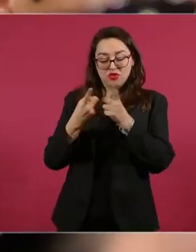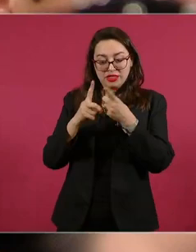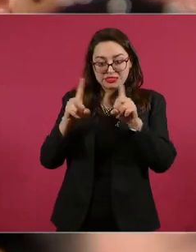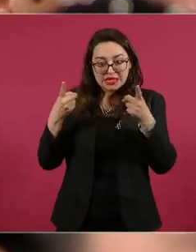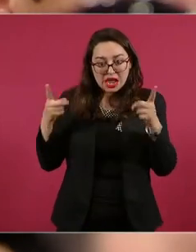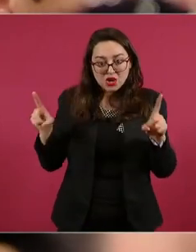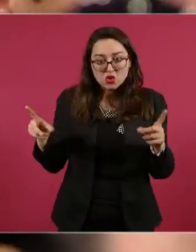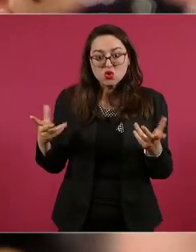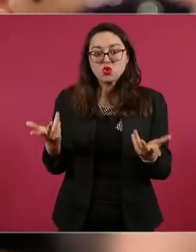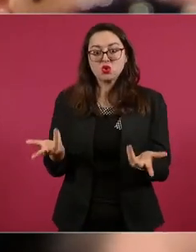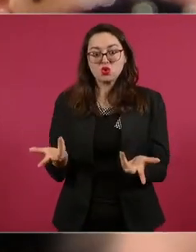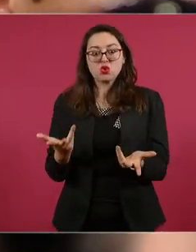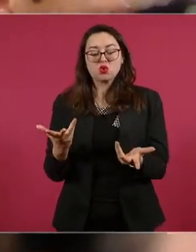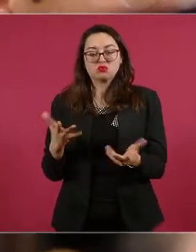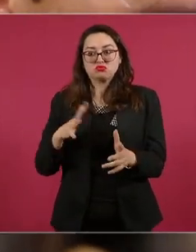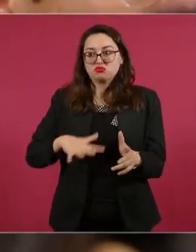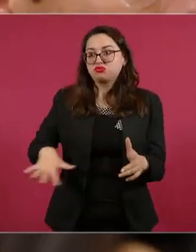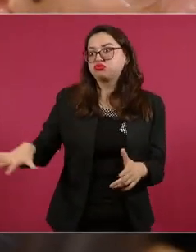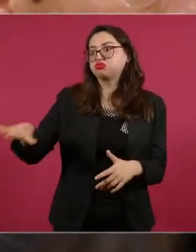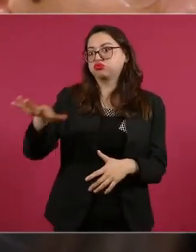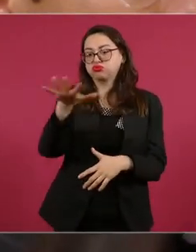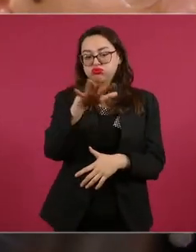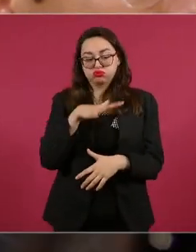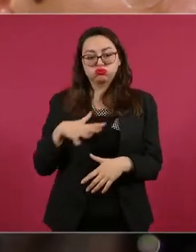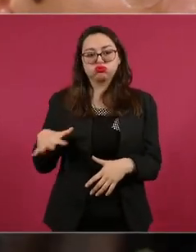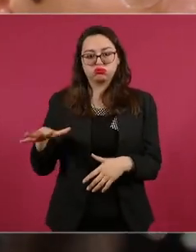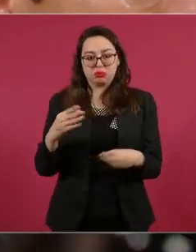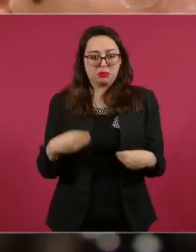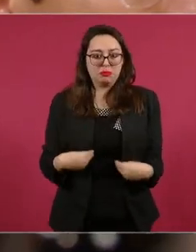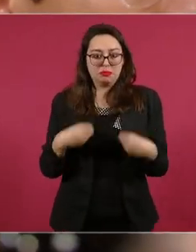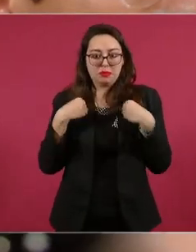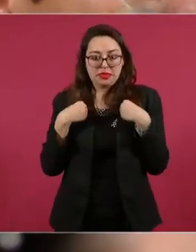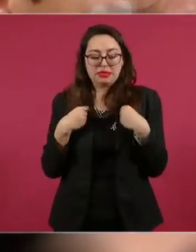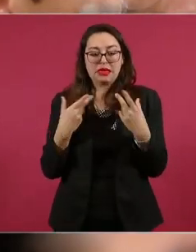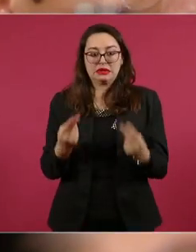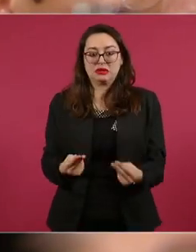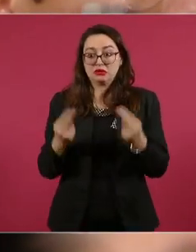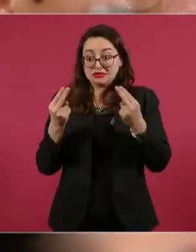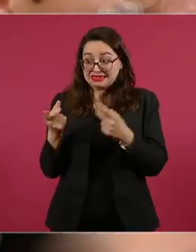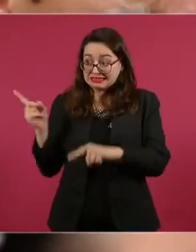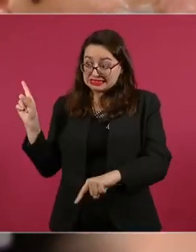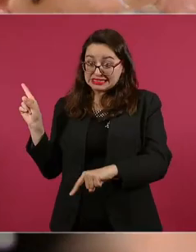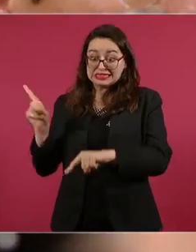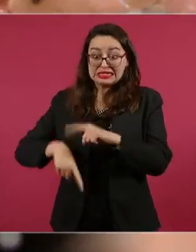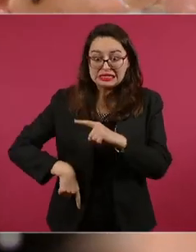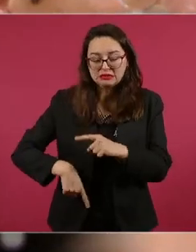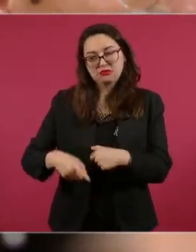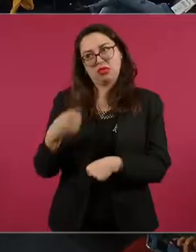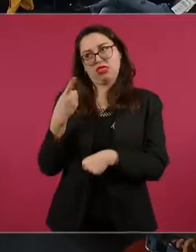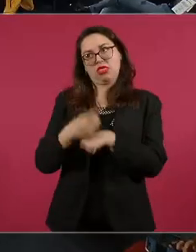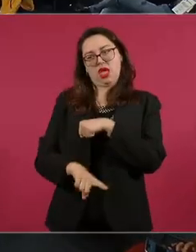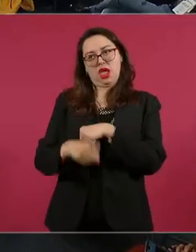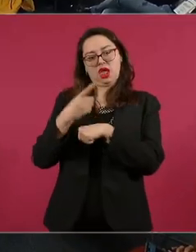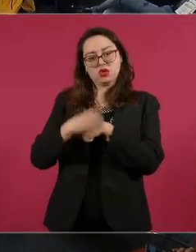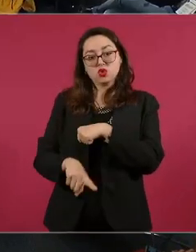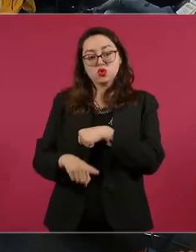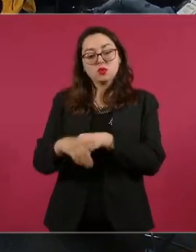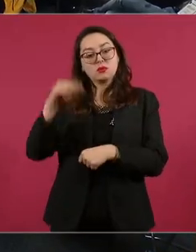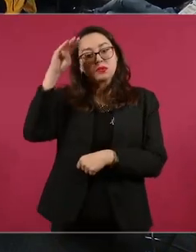este pues, desarrollo urbano que se ha tenido alrededor de este campo de golf. Lo que ellos mencionan es que consideran